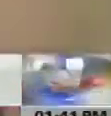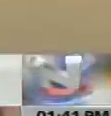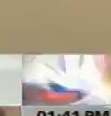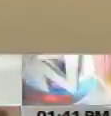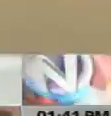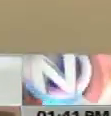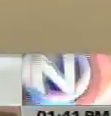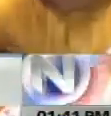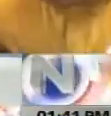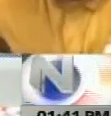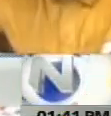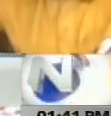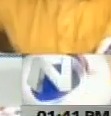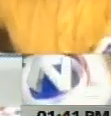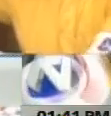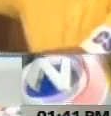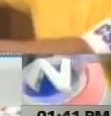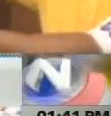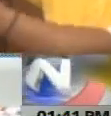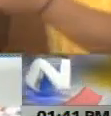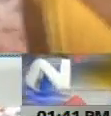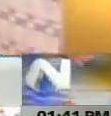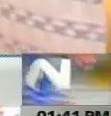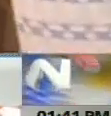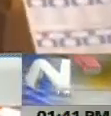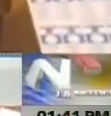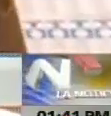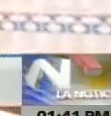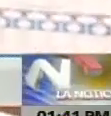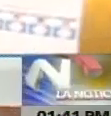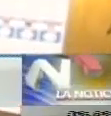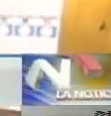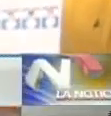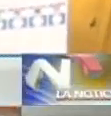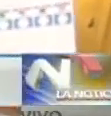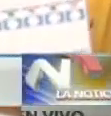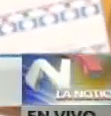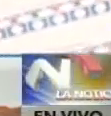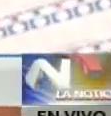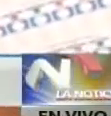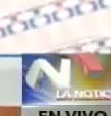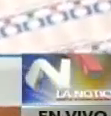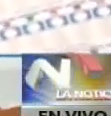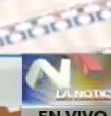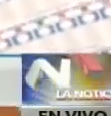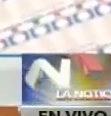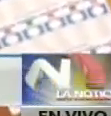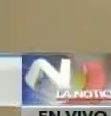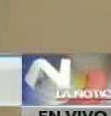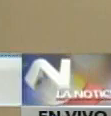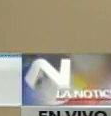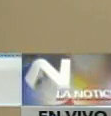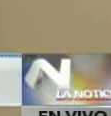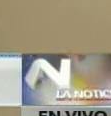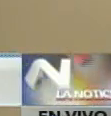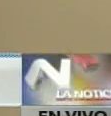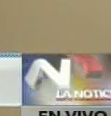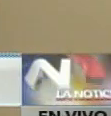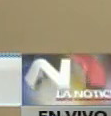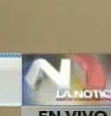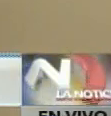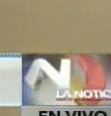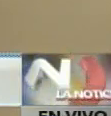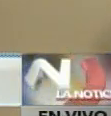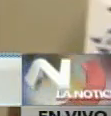Aquí se logró llegar al convencimiento después de tantas guerras, tantas muertes, después de estar nosotros en la